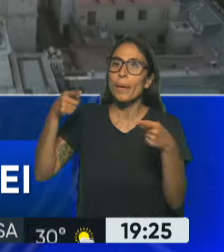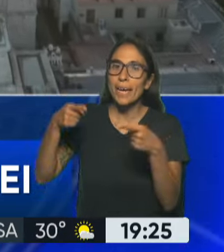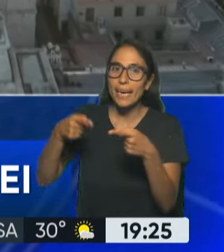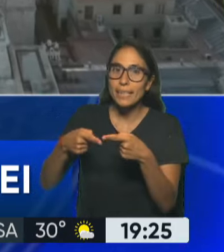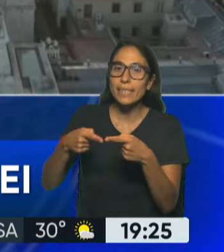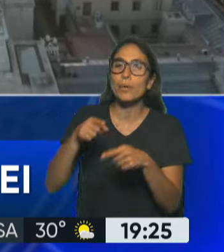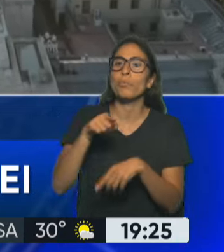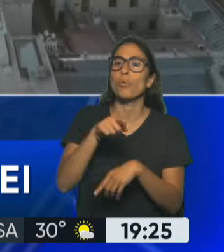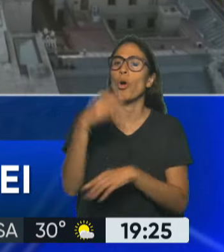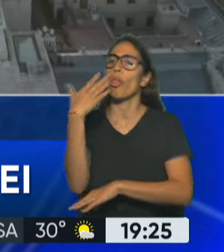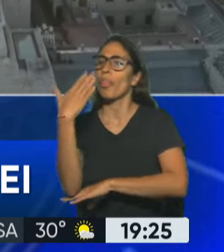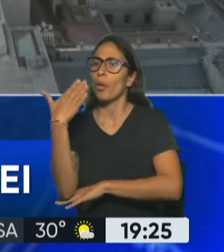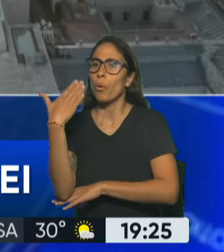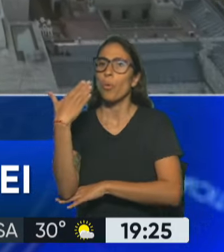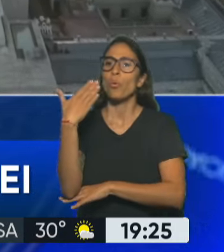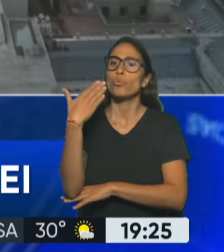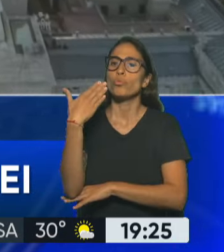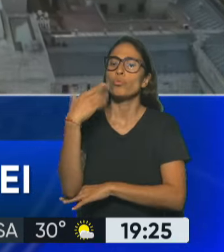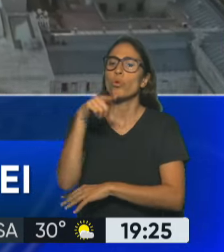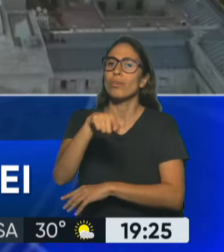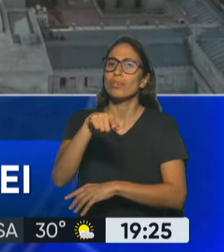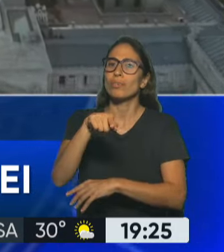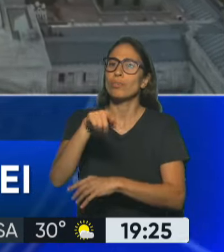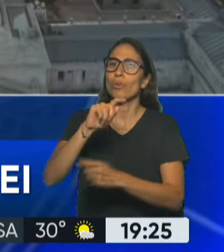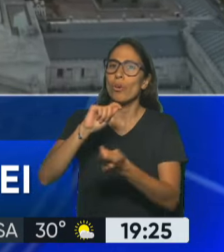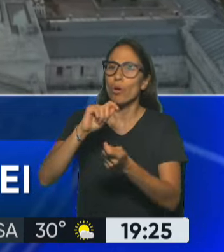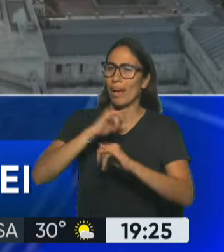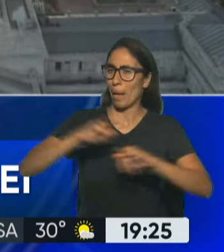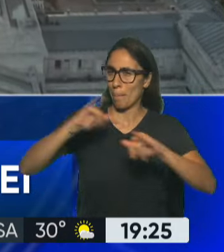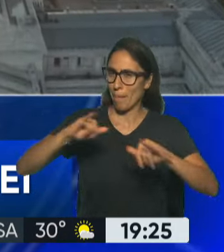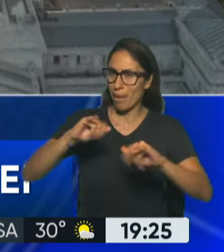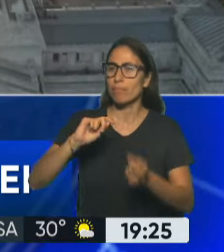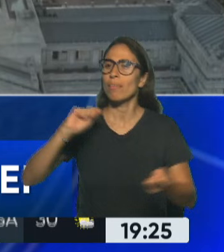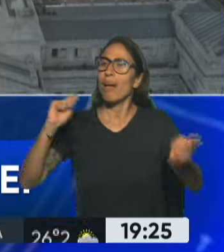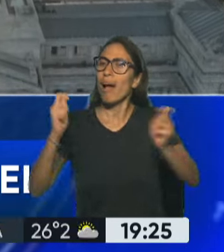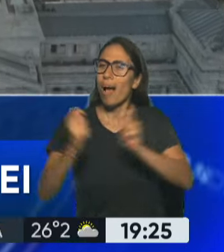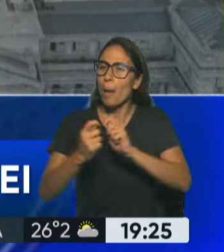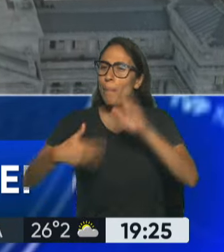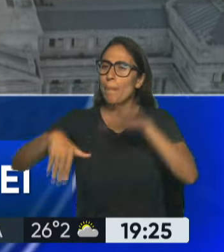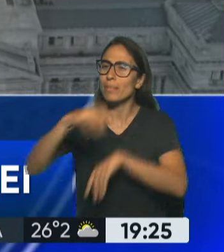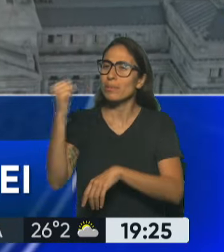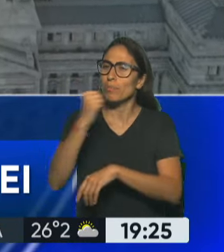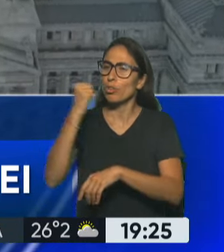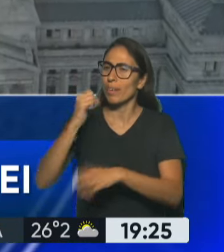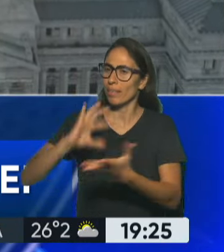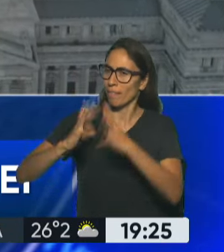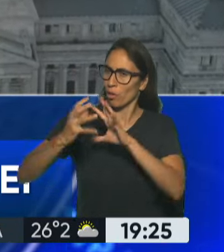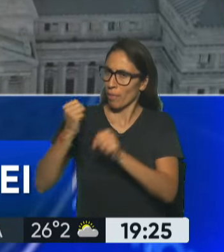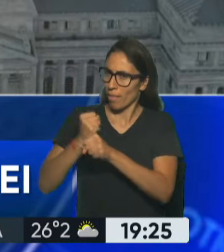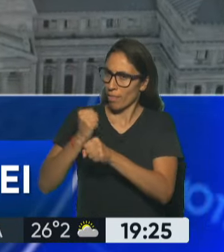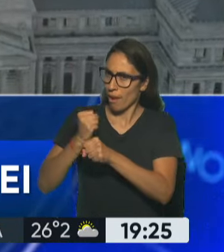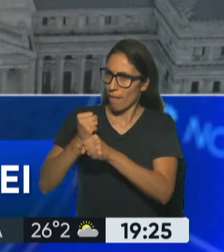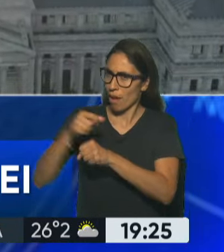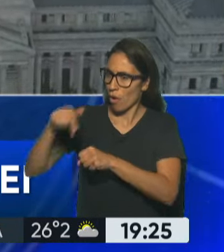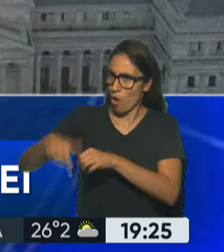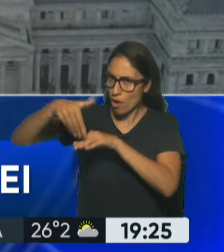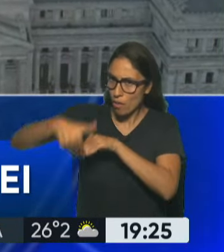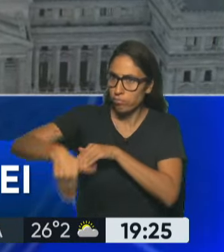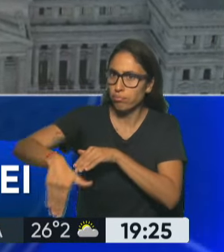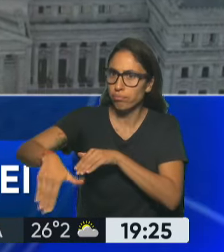los discursos de campaña y que tengamos digamos precisiones de gestión eh Por un lado de lo que se recibió me parece siempre